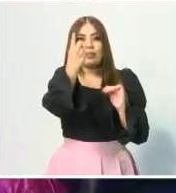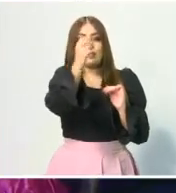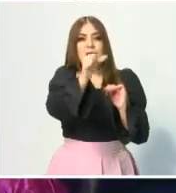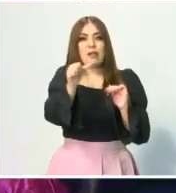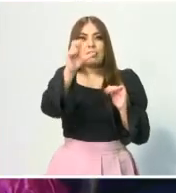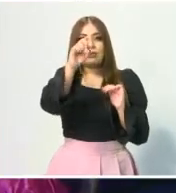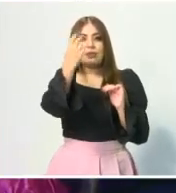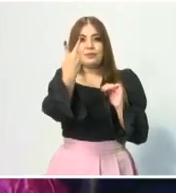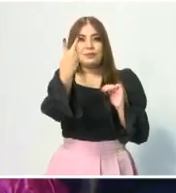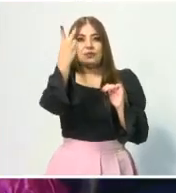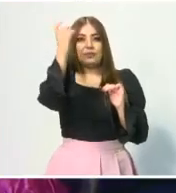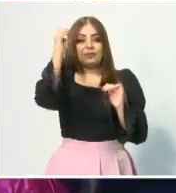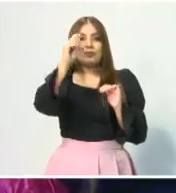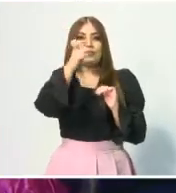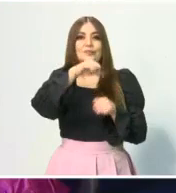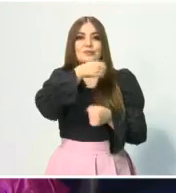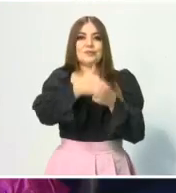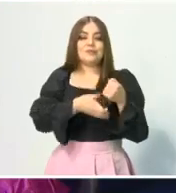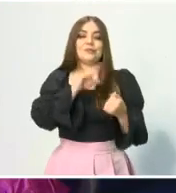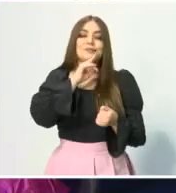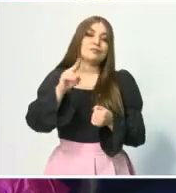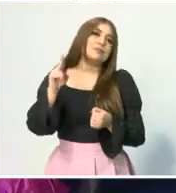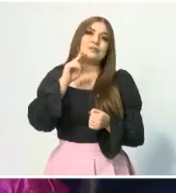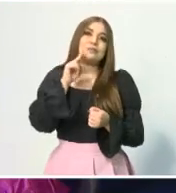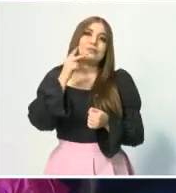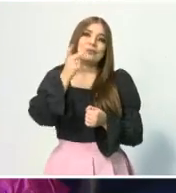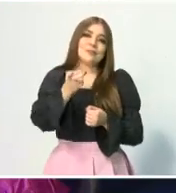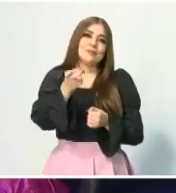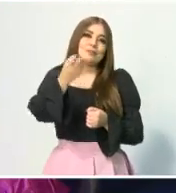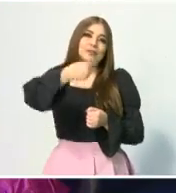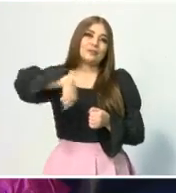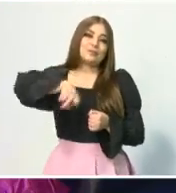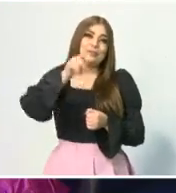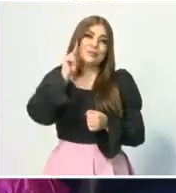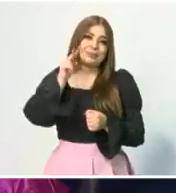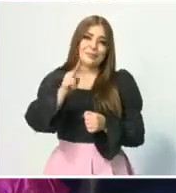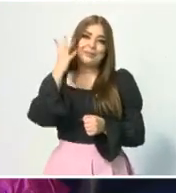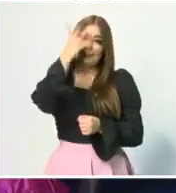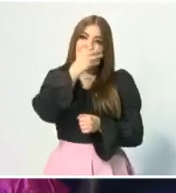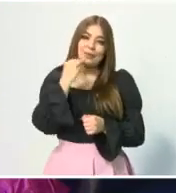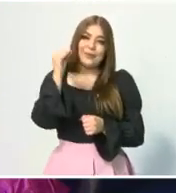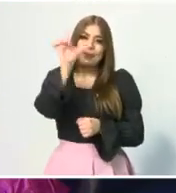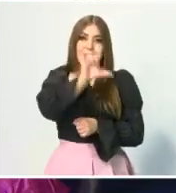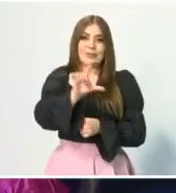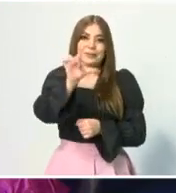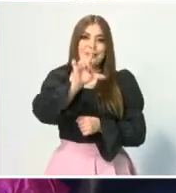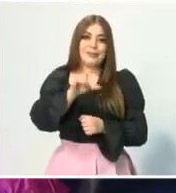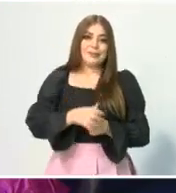a 32 grados. Hasta aquí los detalles del pronóstico del tiempo. Sigan teniendo muy bonito lunes.